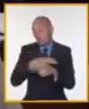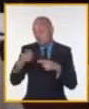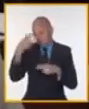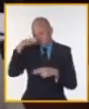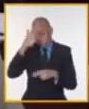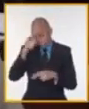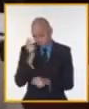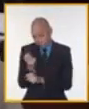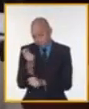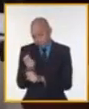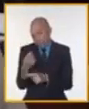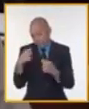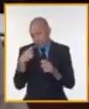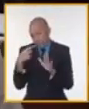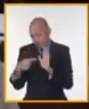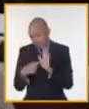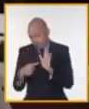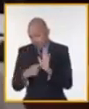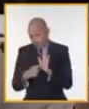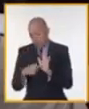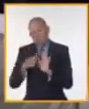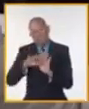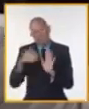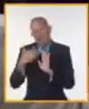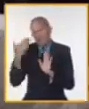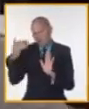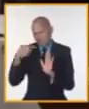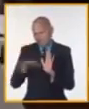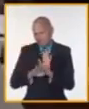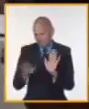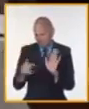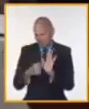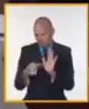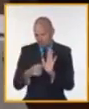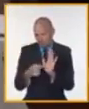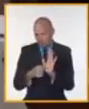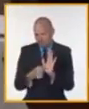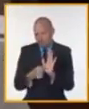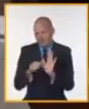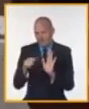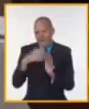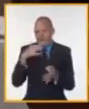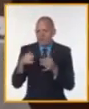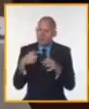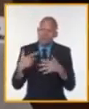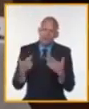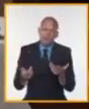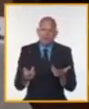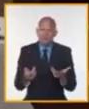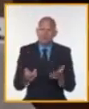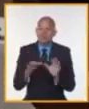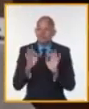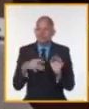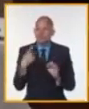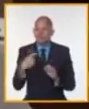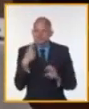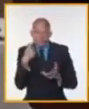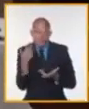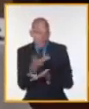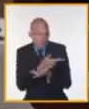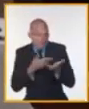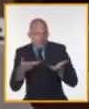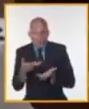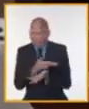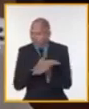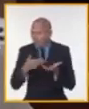tema que cuando se discutió en el Buró Político, la esencia con que nos fuimos de ahí, y después,